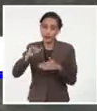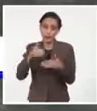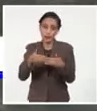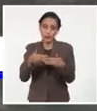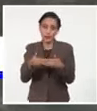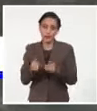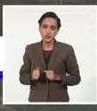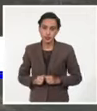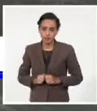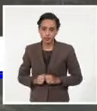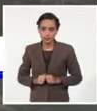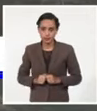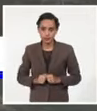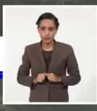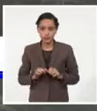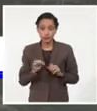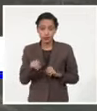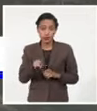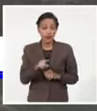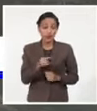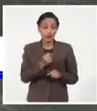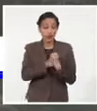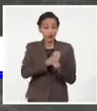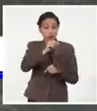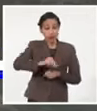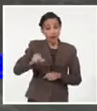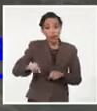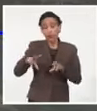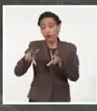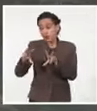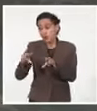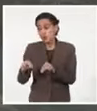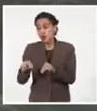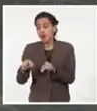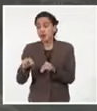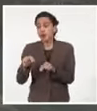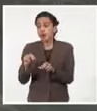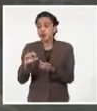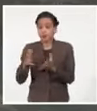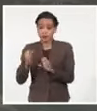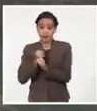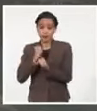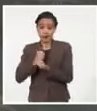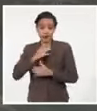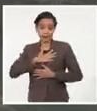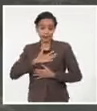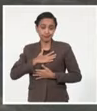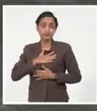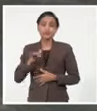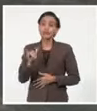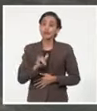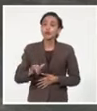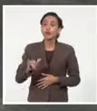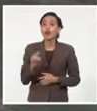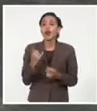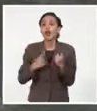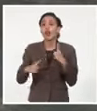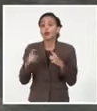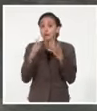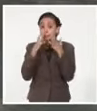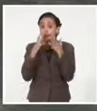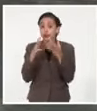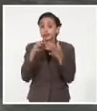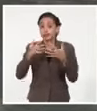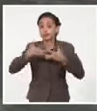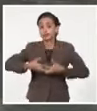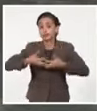puedo decir que entre trabajadores, entre los nuevos actores económicos, ha sido un impacto productivo a